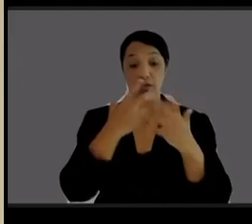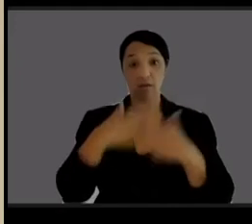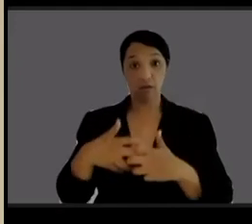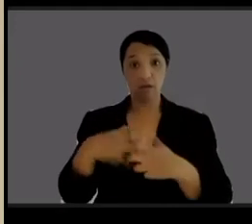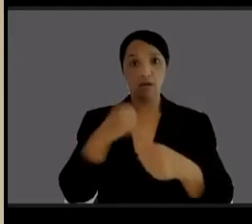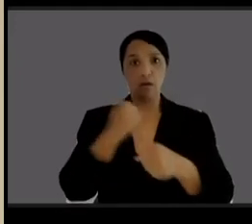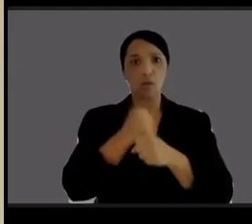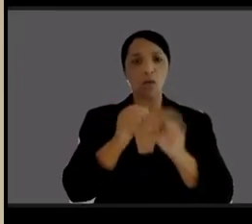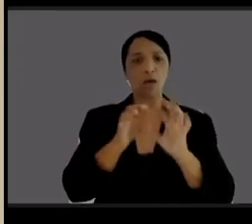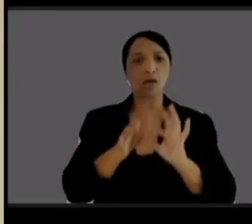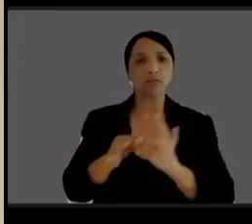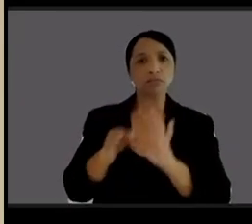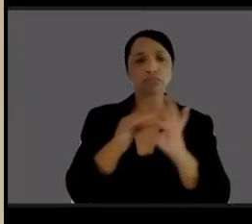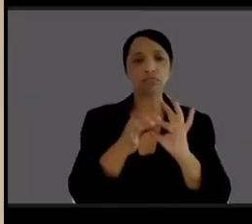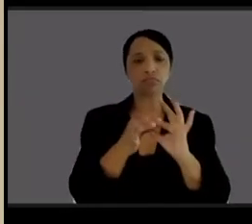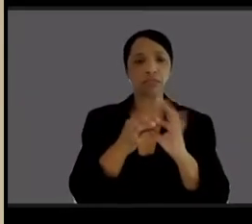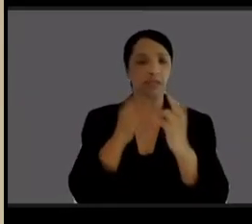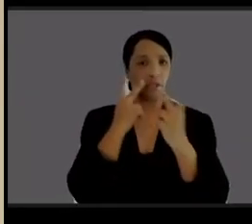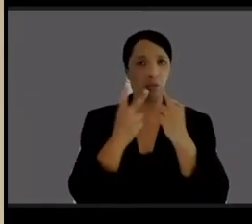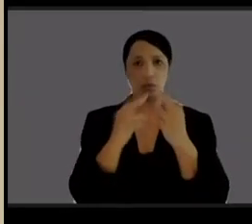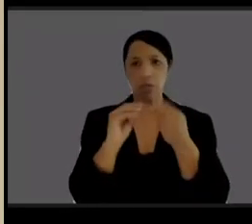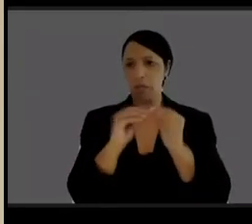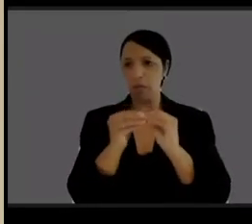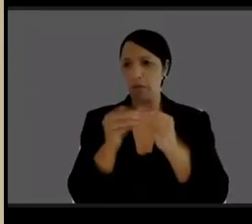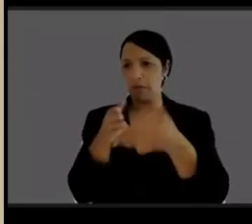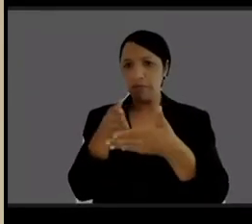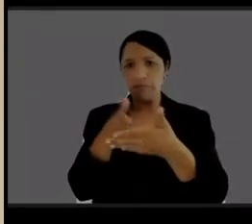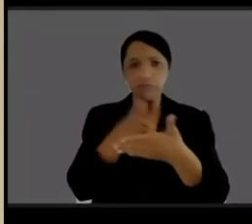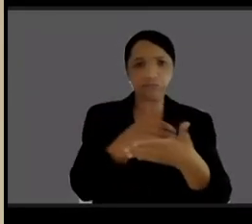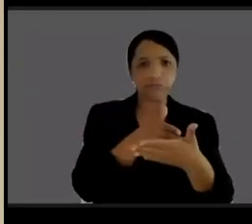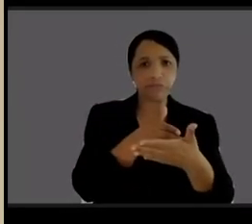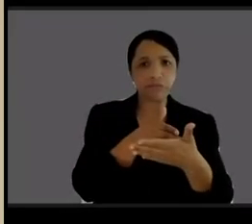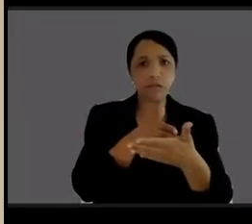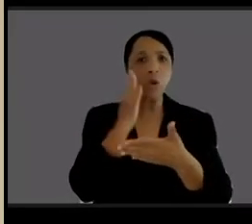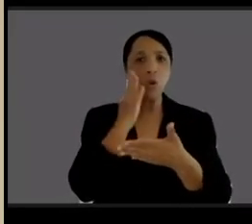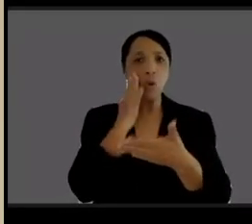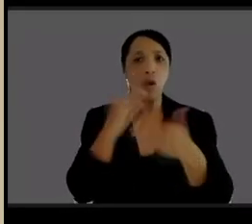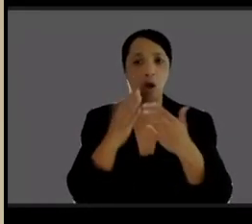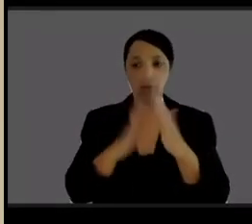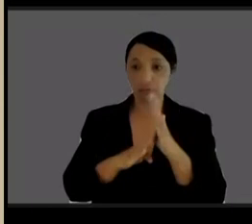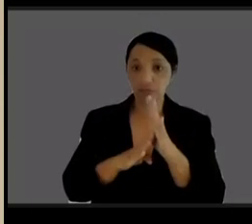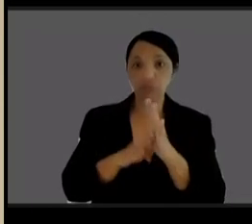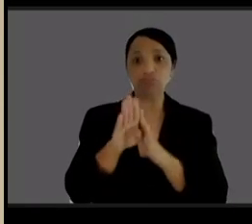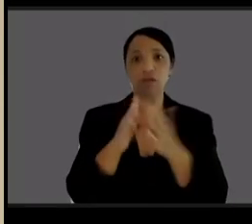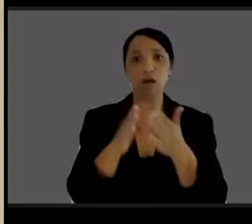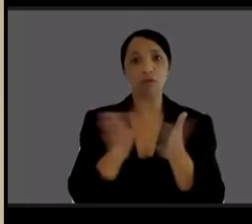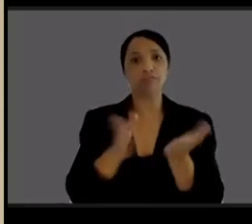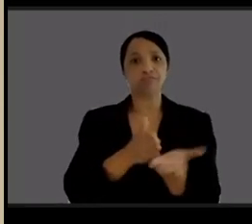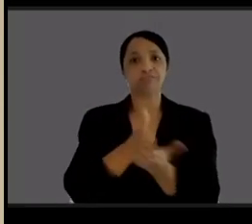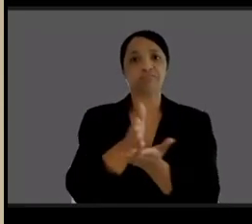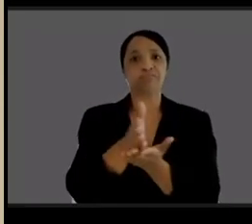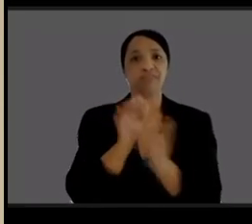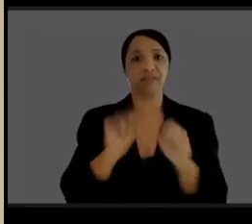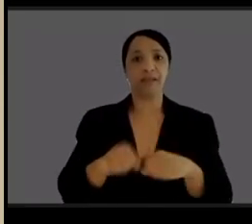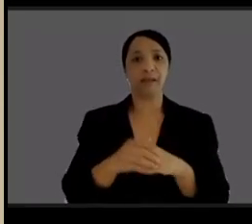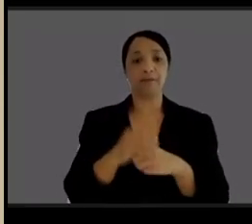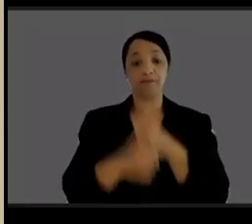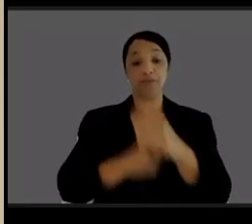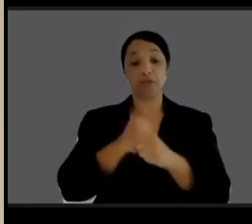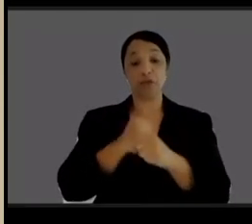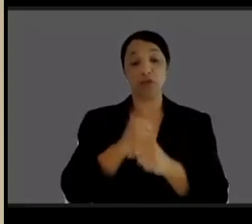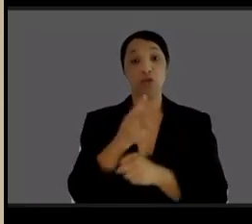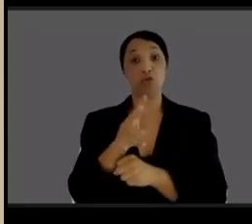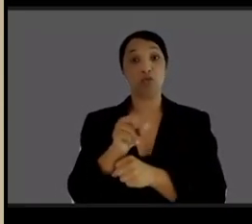y el consenso e identificando una solución que permita lograr con todos los objetivos de la Agenda